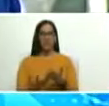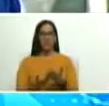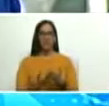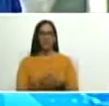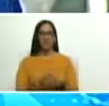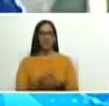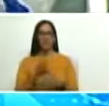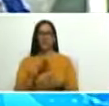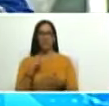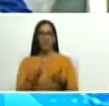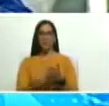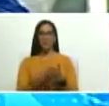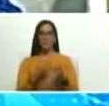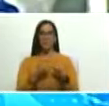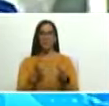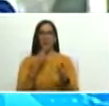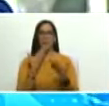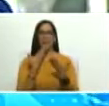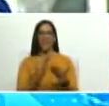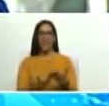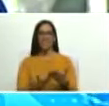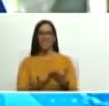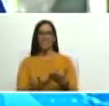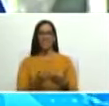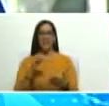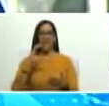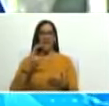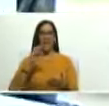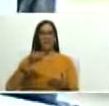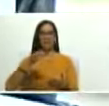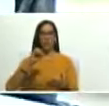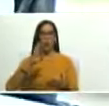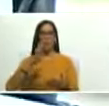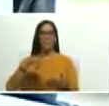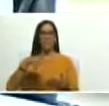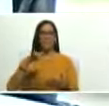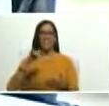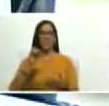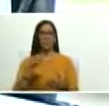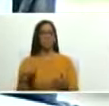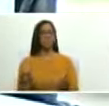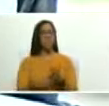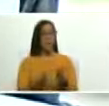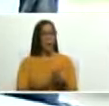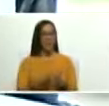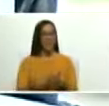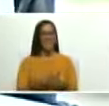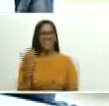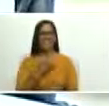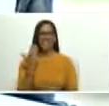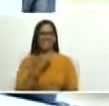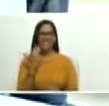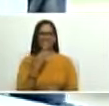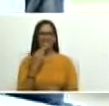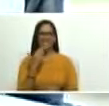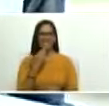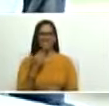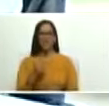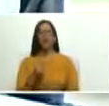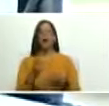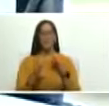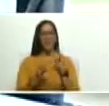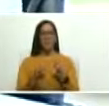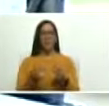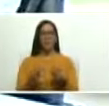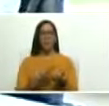pagar, pero le damos muchas gracias. Cuando a Chocopito... Usted... Bájate la mula. Bueno, vamos a hablar cómo conseguimos